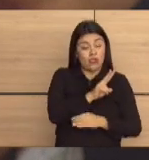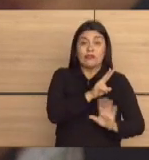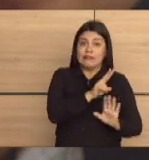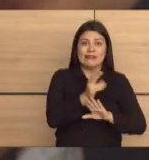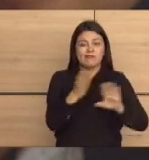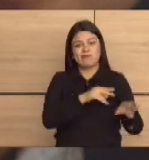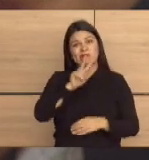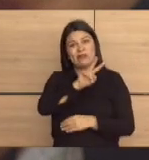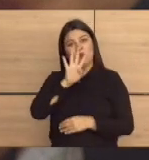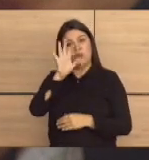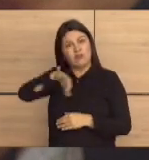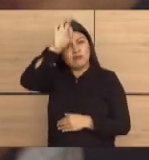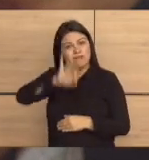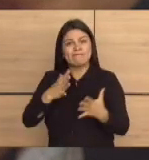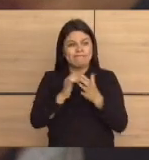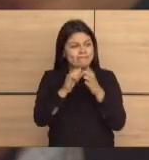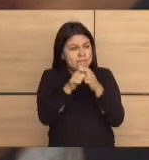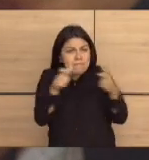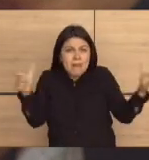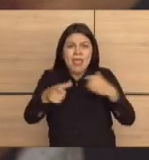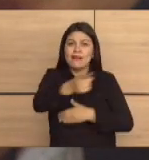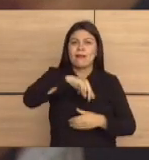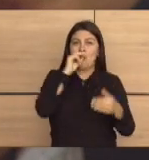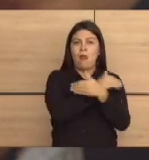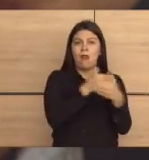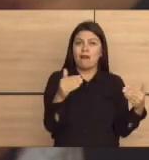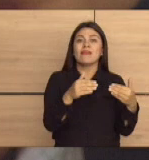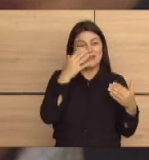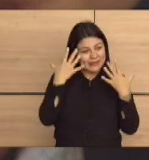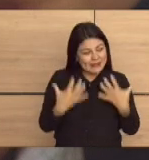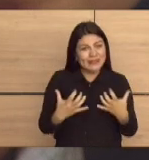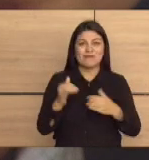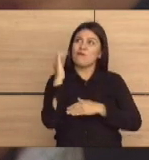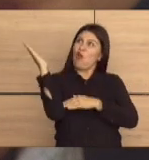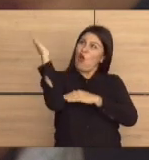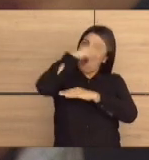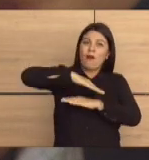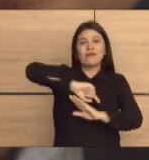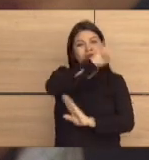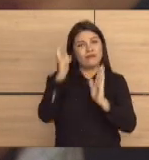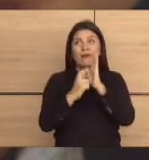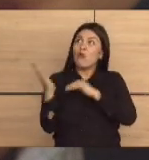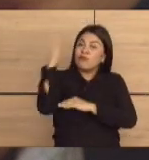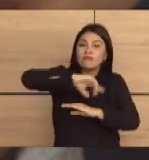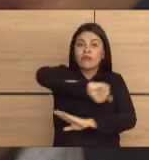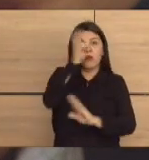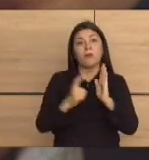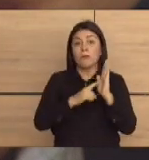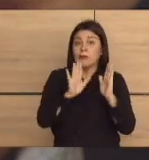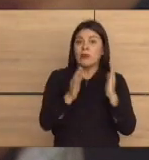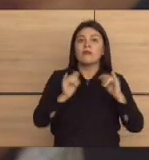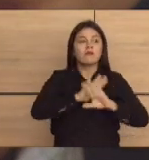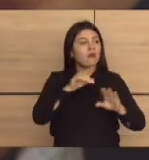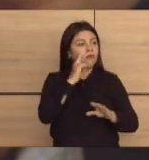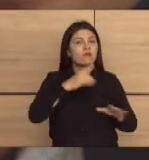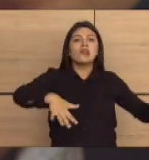al 24% de los niños dentro de la jornada única, pero al mismo tiempo fortaleciendo la